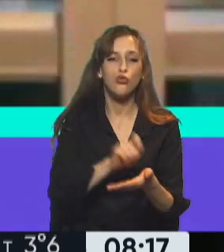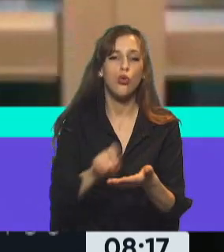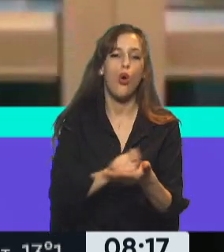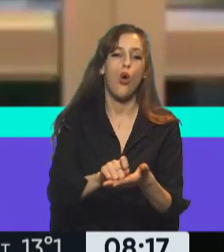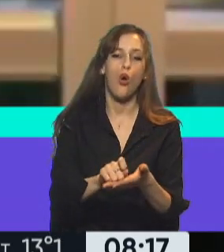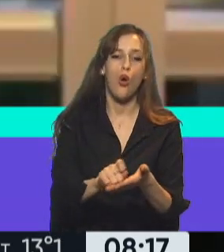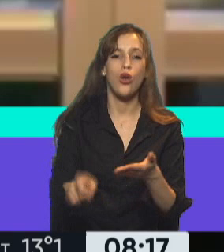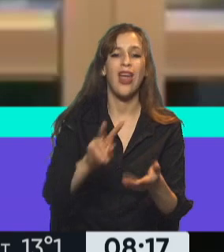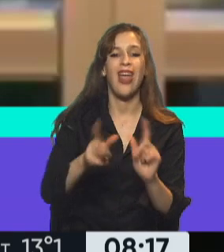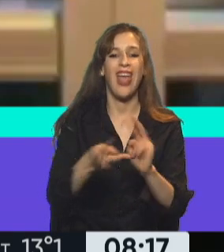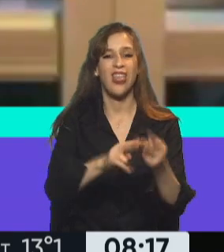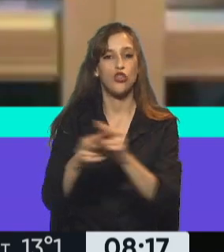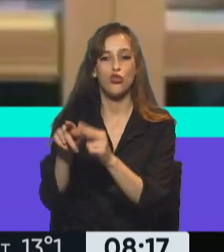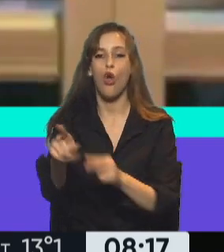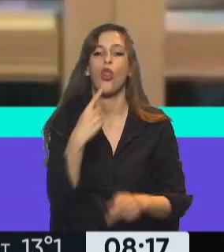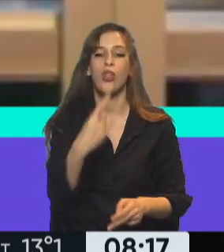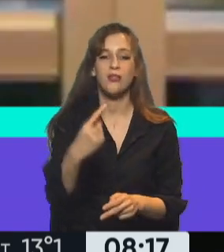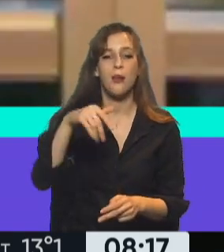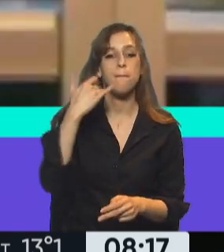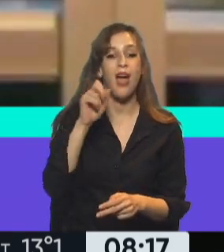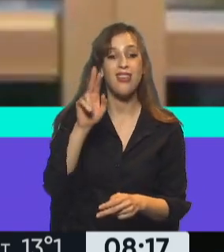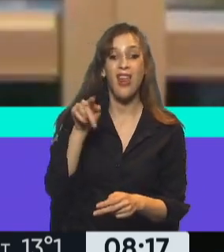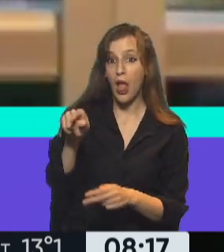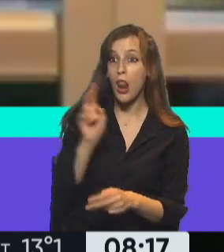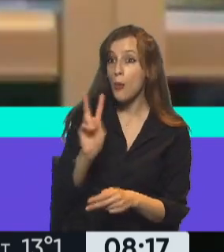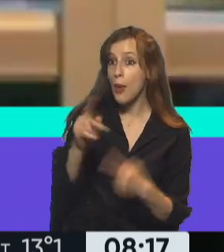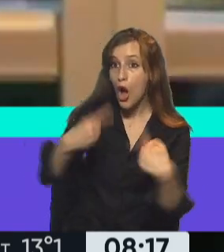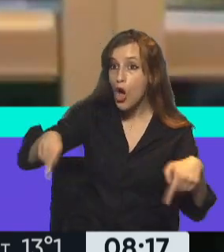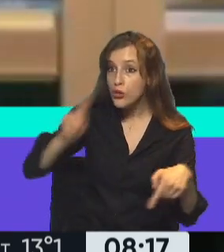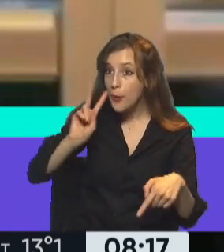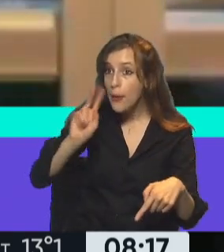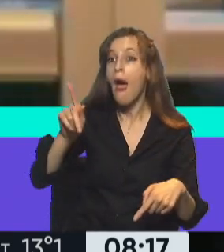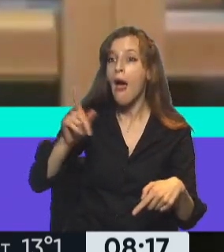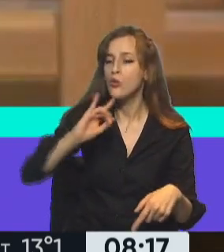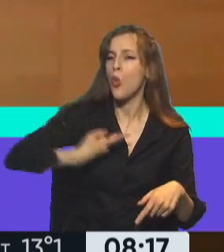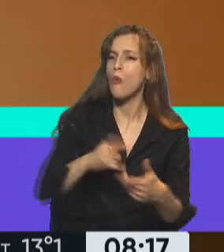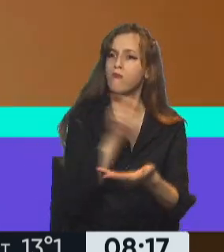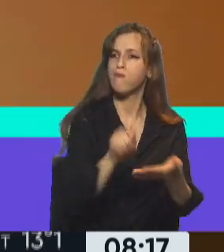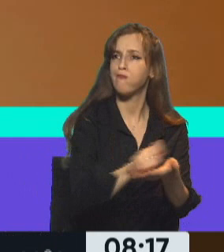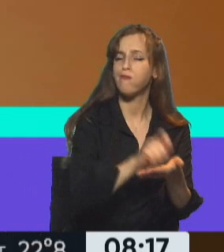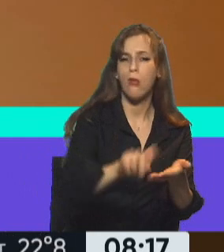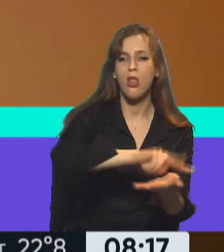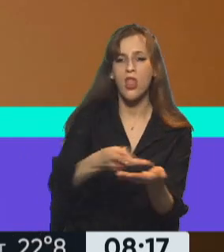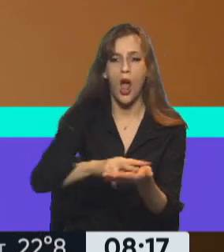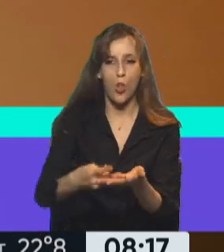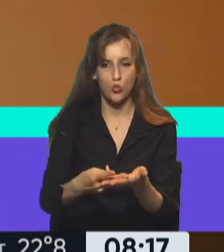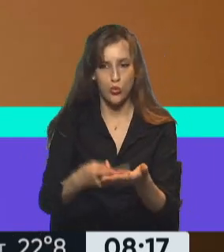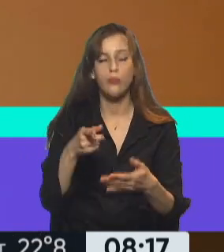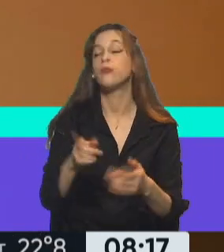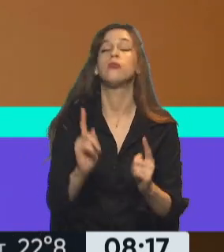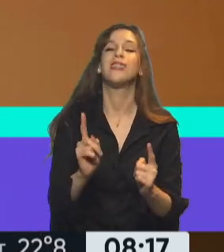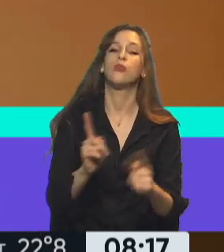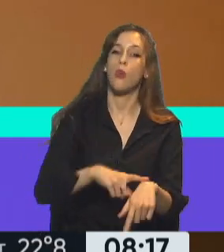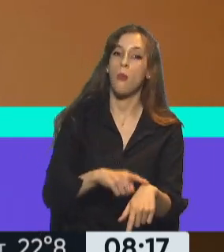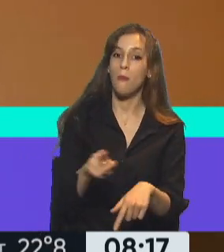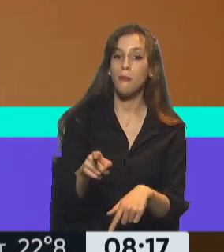Kupchik señaló que Marcos Mayer traducía lo que veía para sostener la integridad con que se vive. En ese